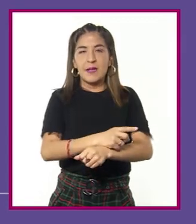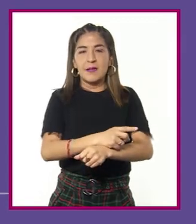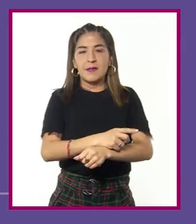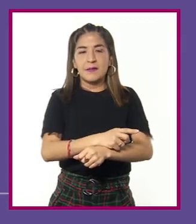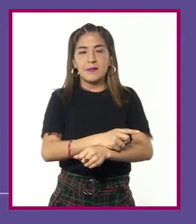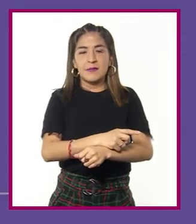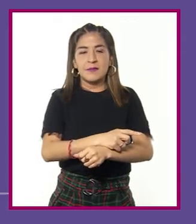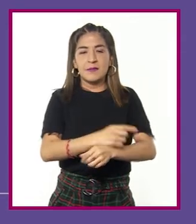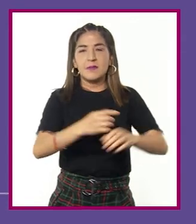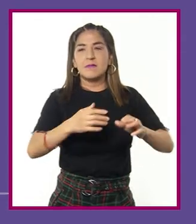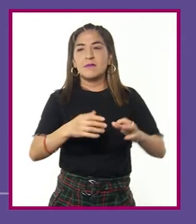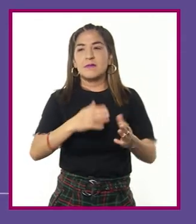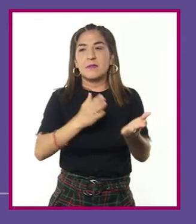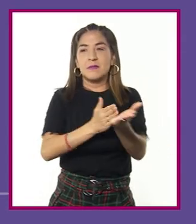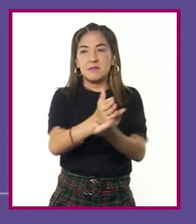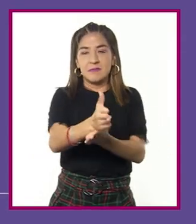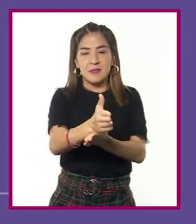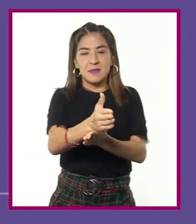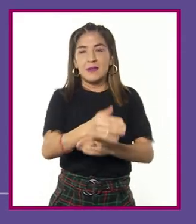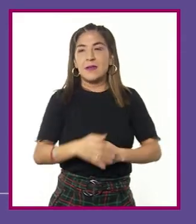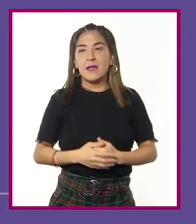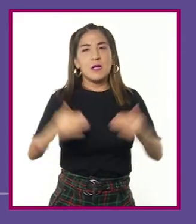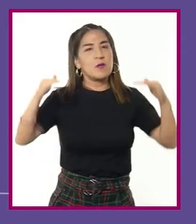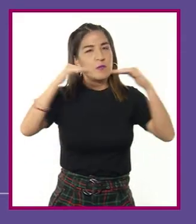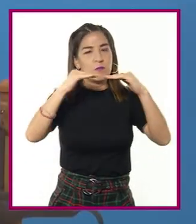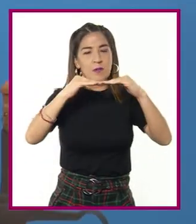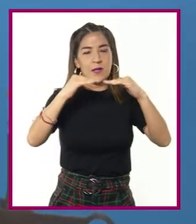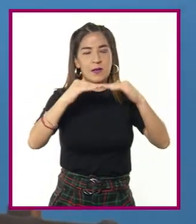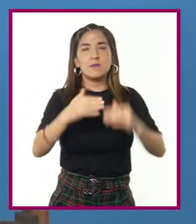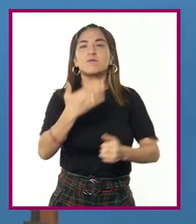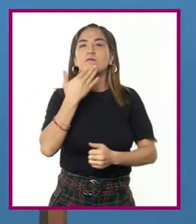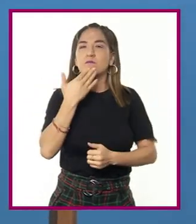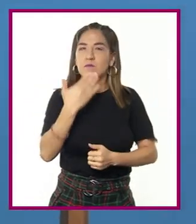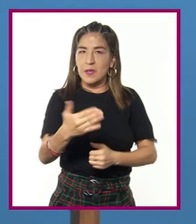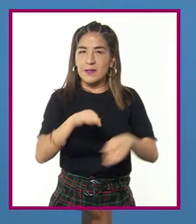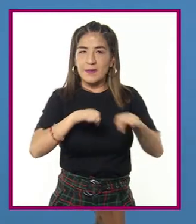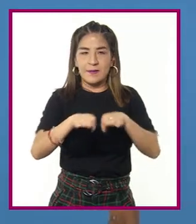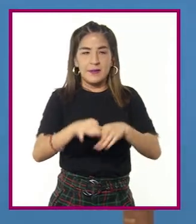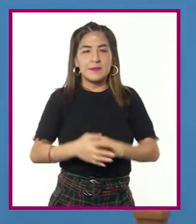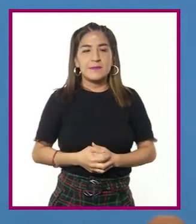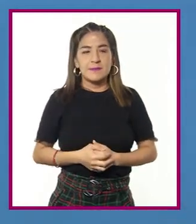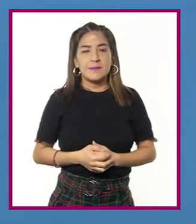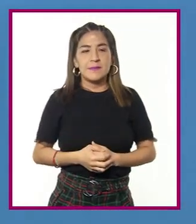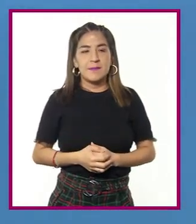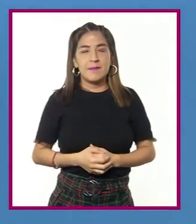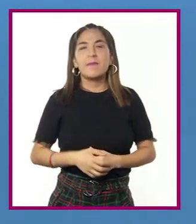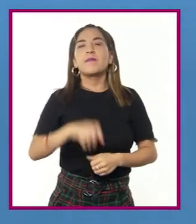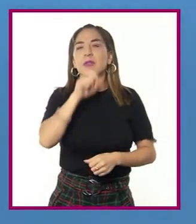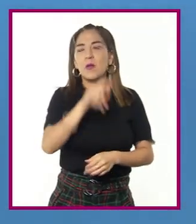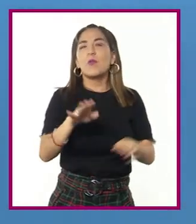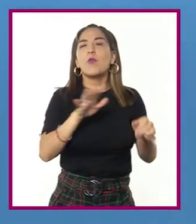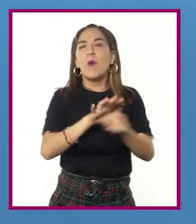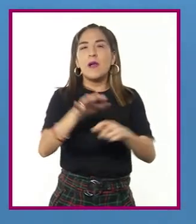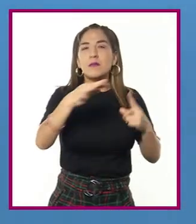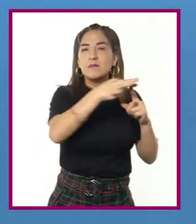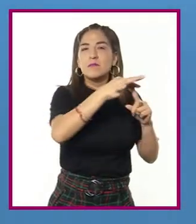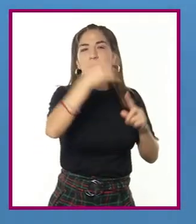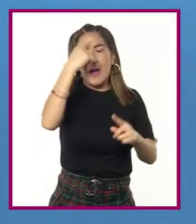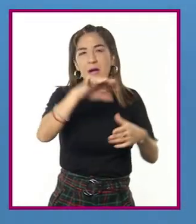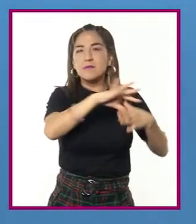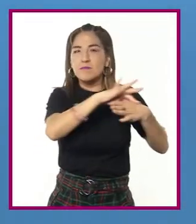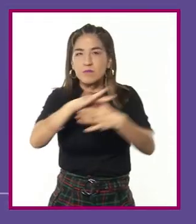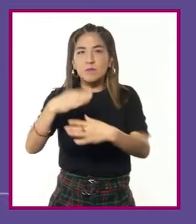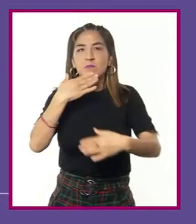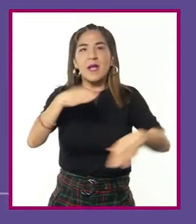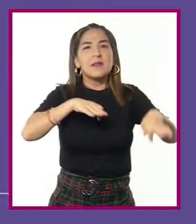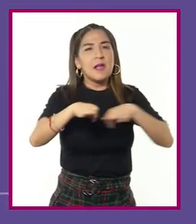lealtad, imparcialidad, eficiencia. Mientras que los principios que deben guiar su actuar son los